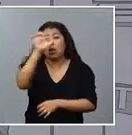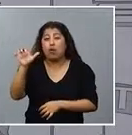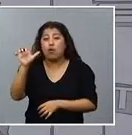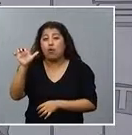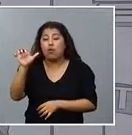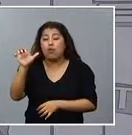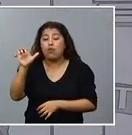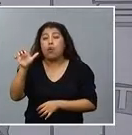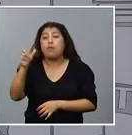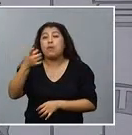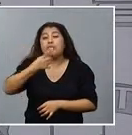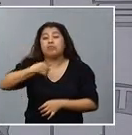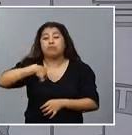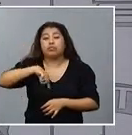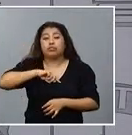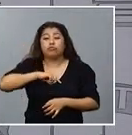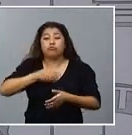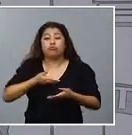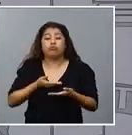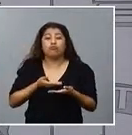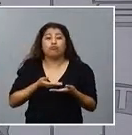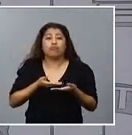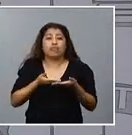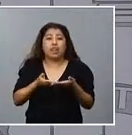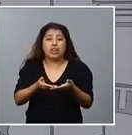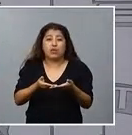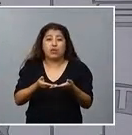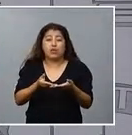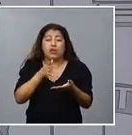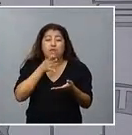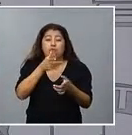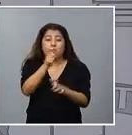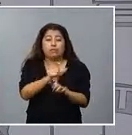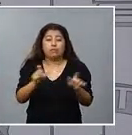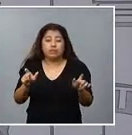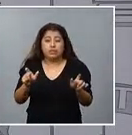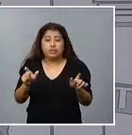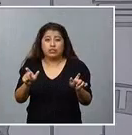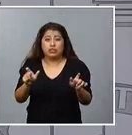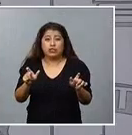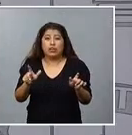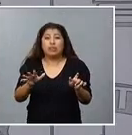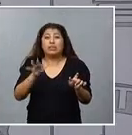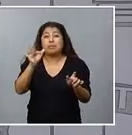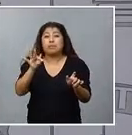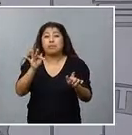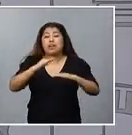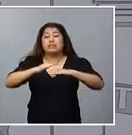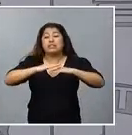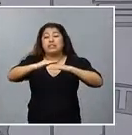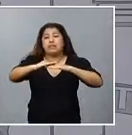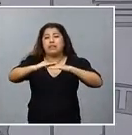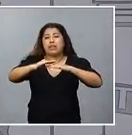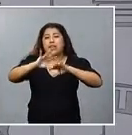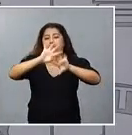que podemos y debemos prestar en beneficio de nuestros conciudadanos y de la estabilidad de la comunidad